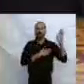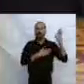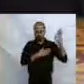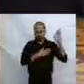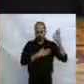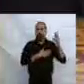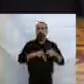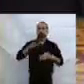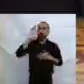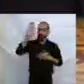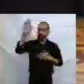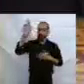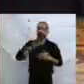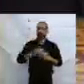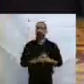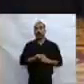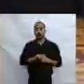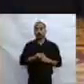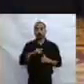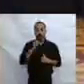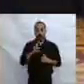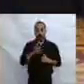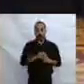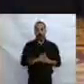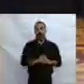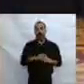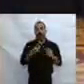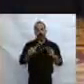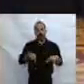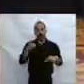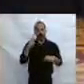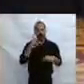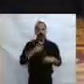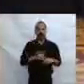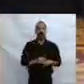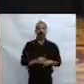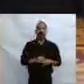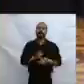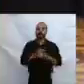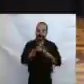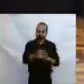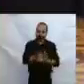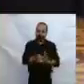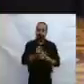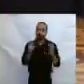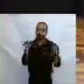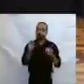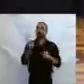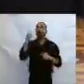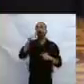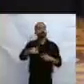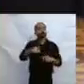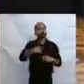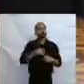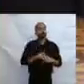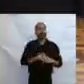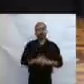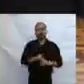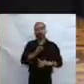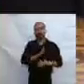Si así fuere, que la ciudadanía se lo premie y si no, que se lo demande. Muchas felicidades.